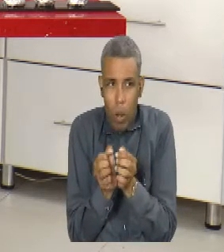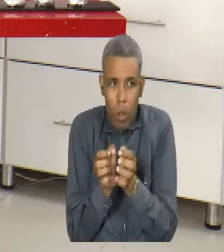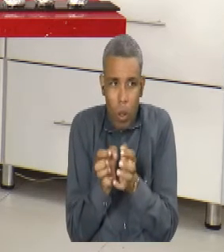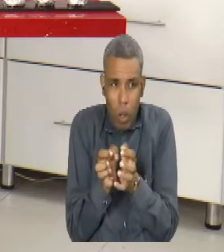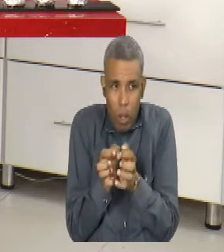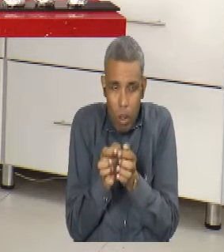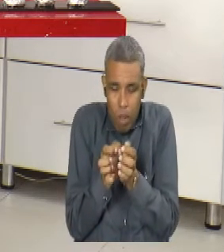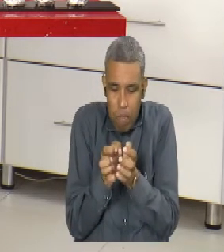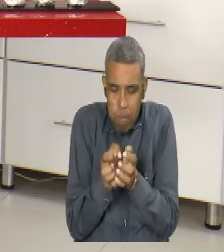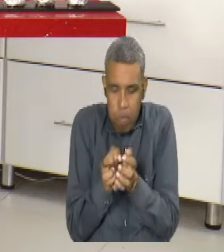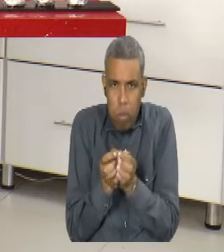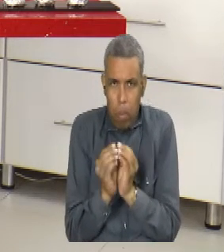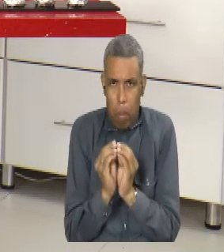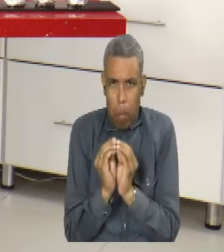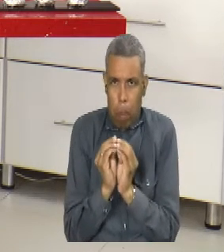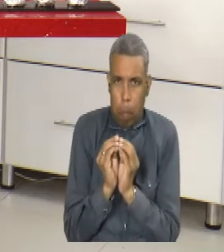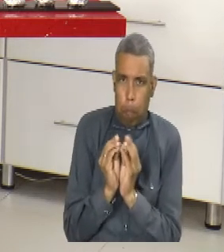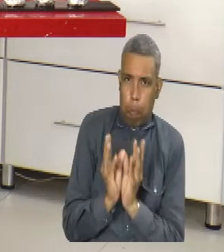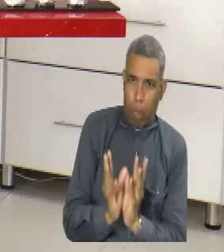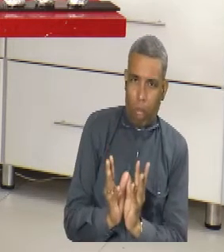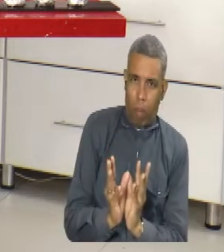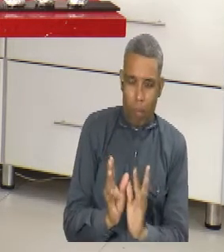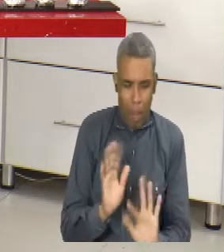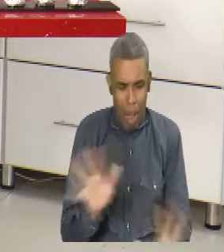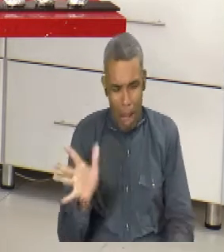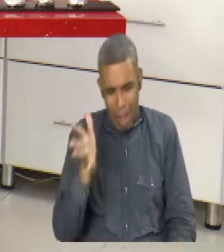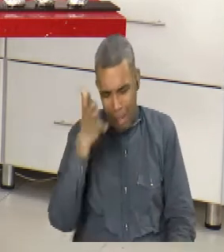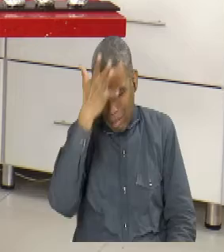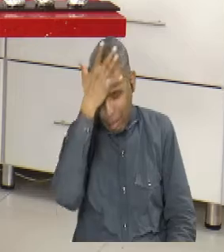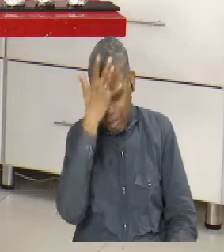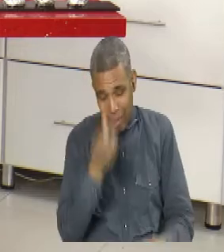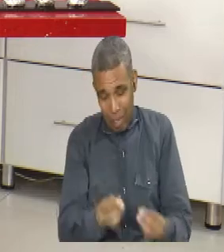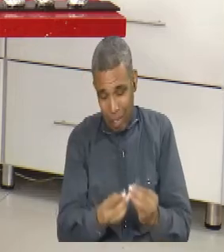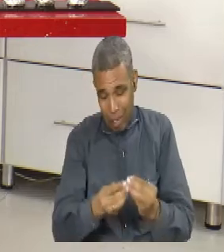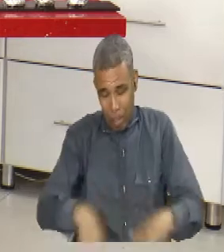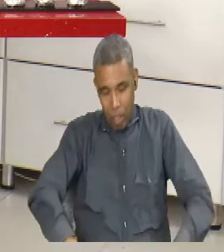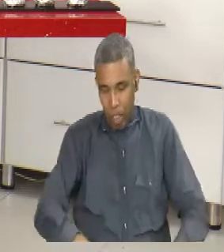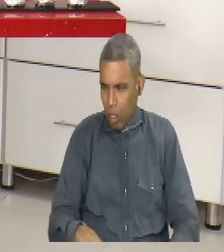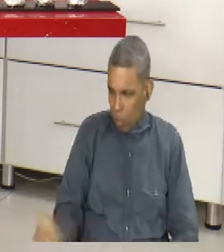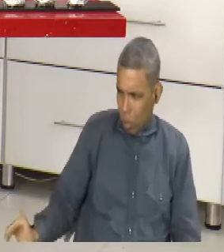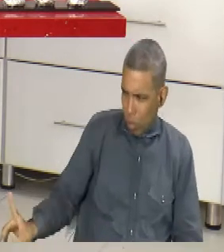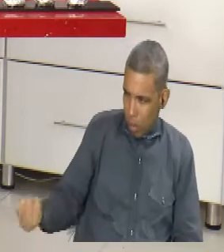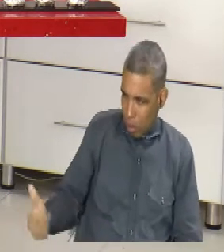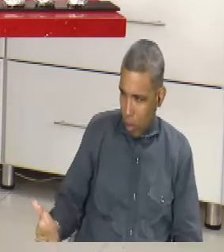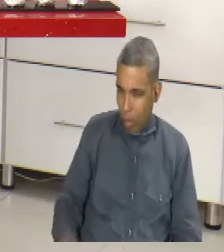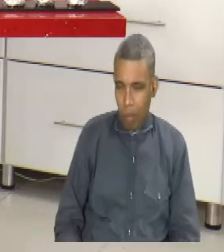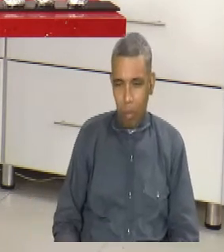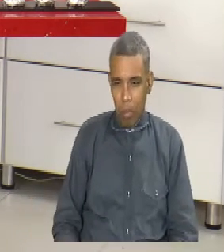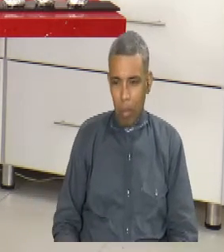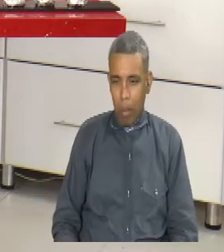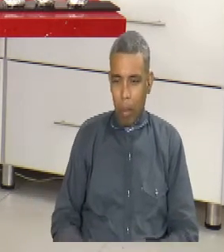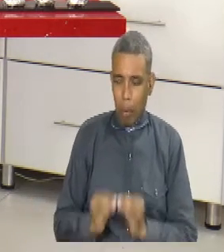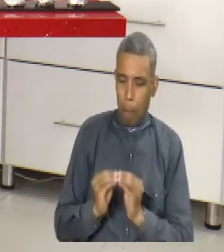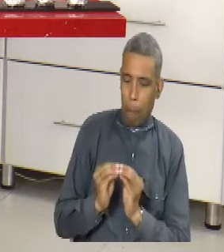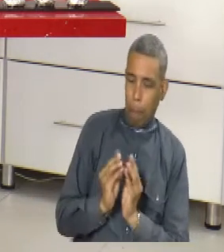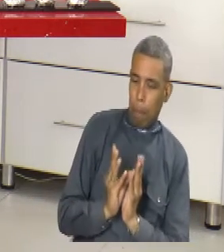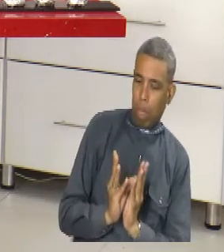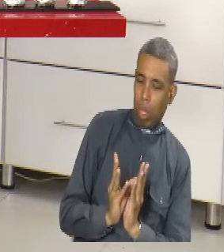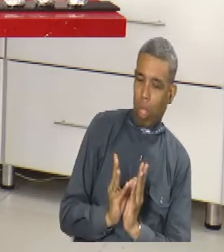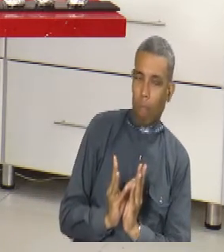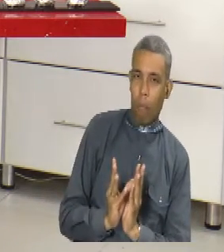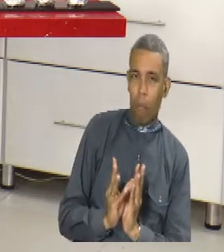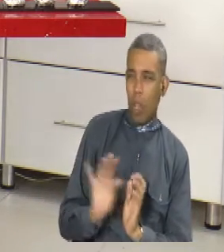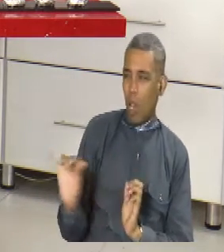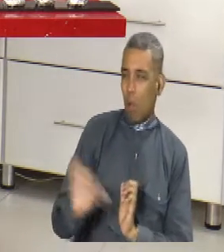Se me salió. No, así está bien. Que quede como un volcán. Me ayudamos. Ahí, bien,